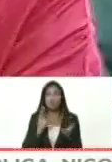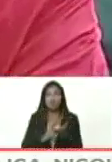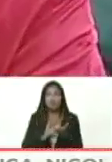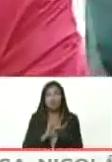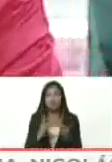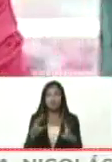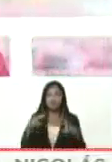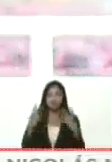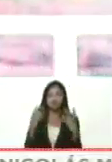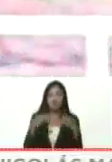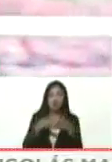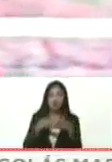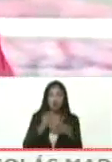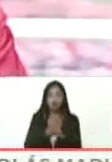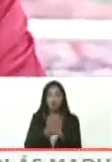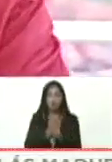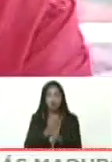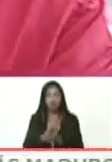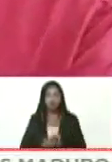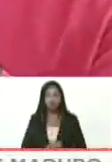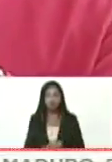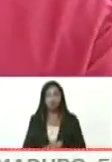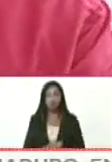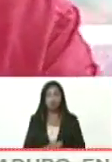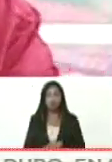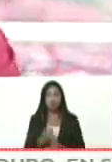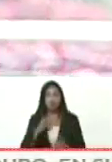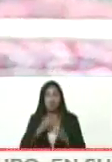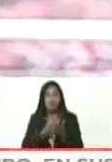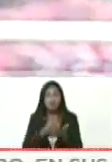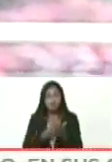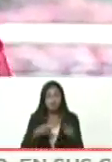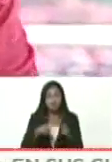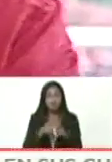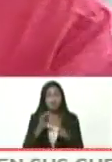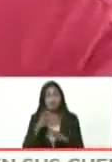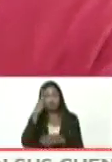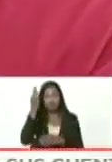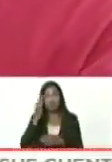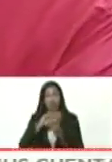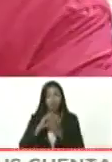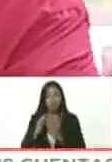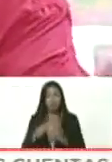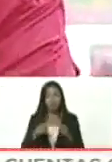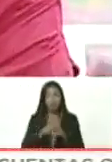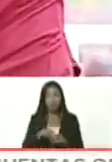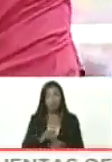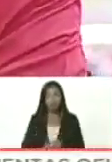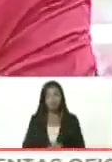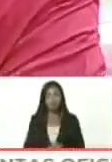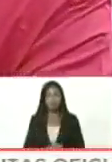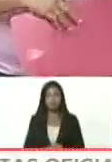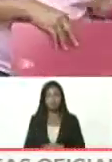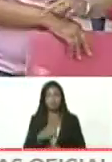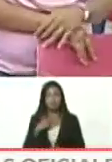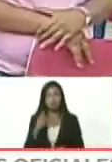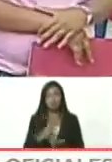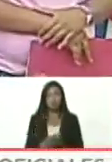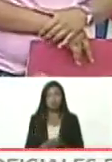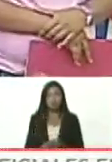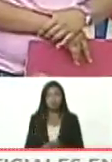para esta reunión de trabajo, para este gobierno de calle. El financiamiento de los consejos comunales. Estamos